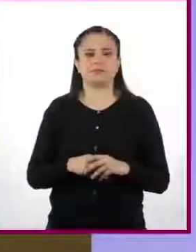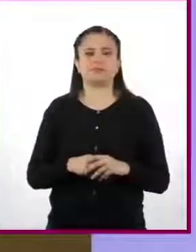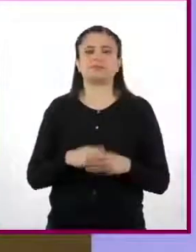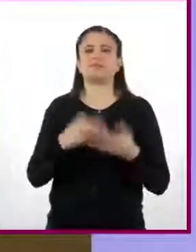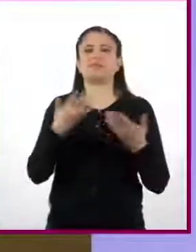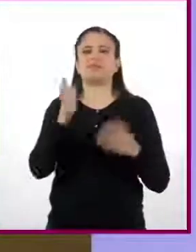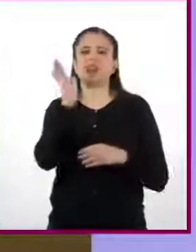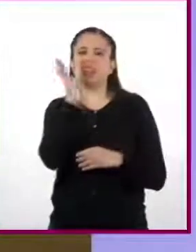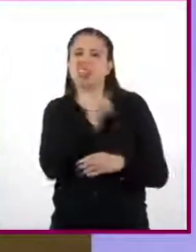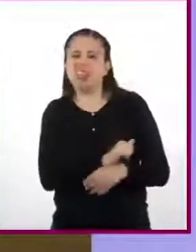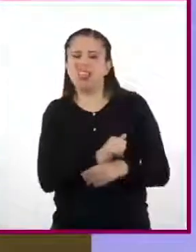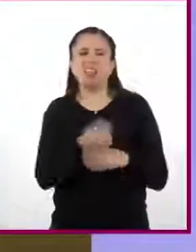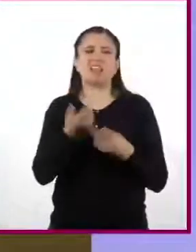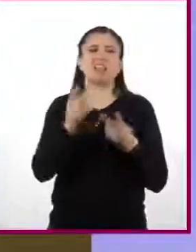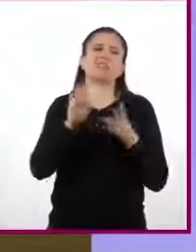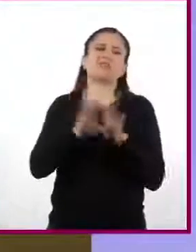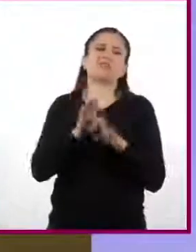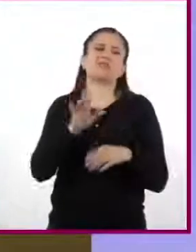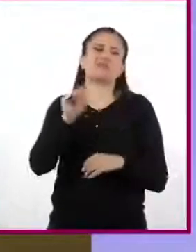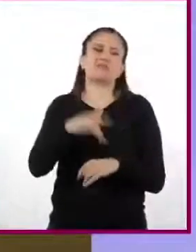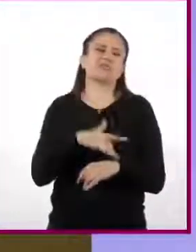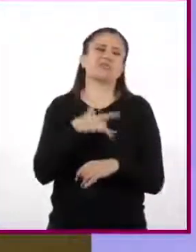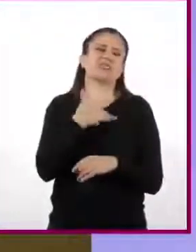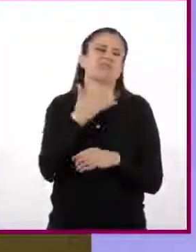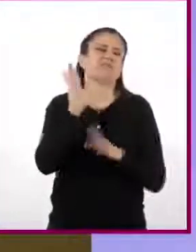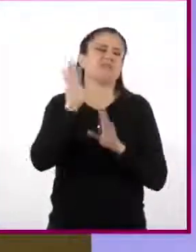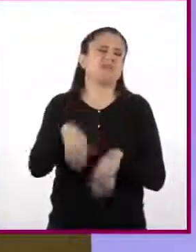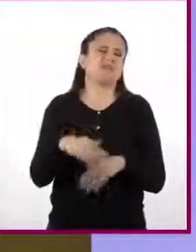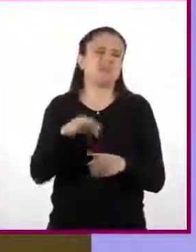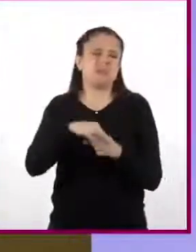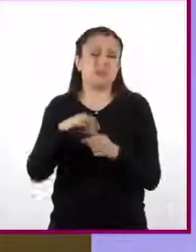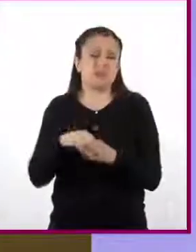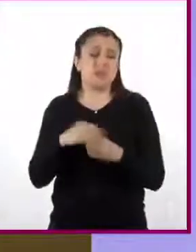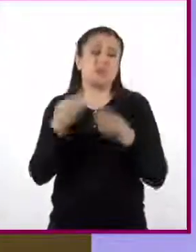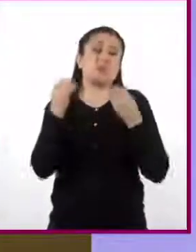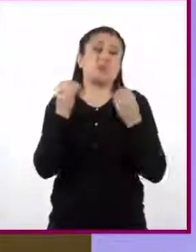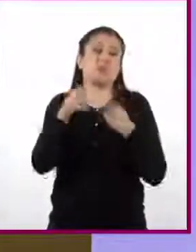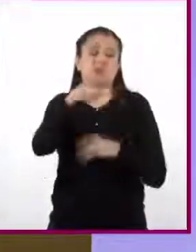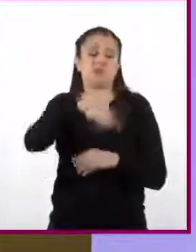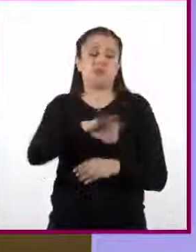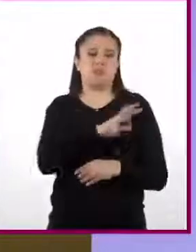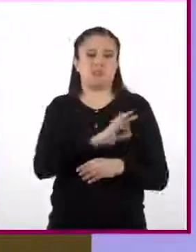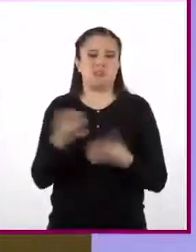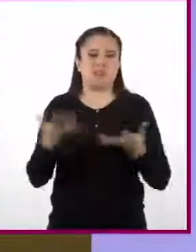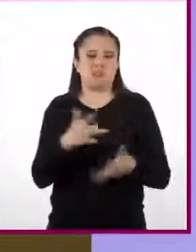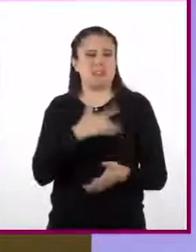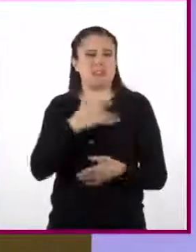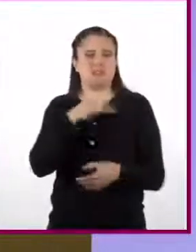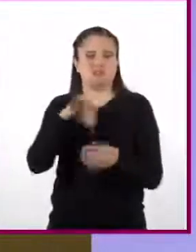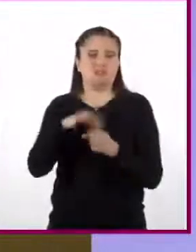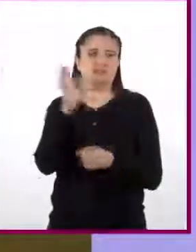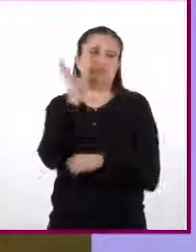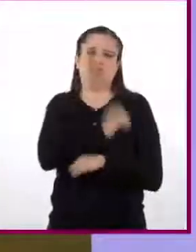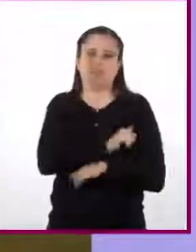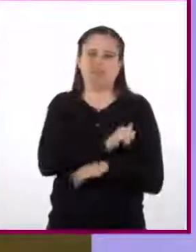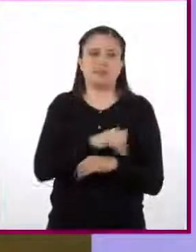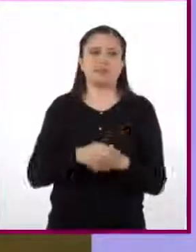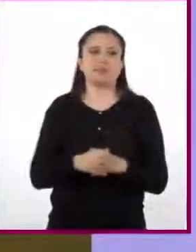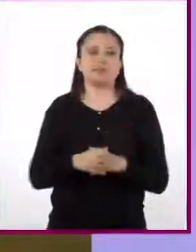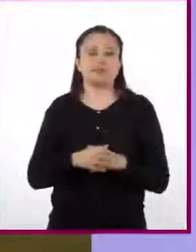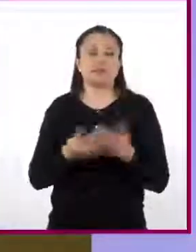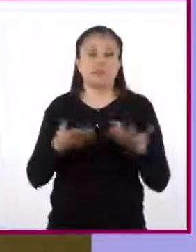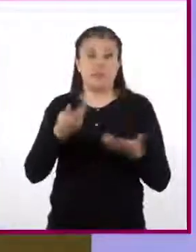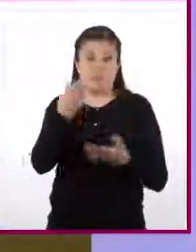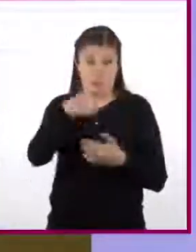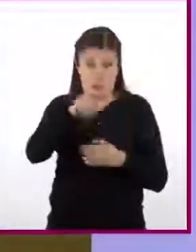Indiferencia, decepción, apatía. Muchos pueden ser los motivos para no ejercer nuestro derecho al voto. Pero